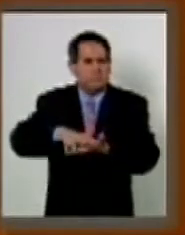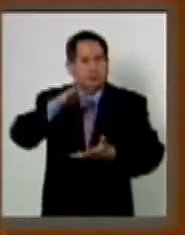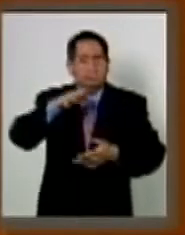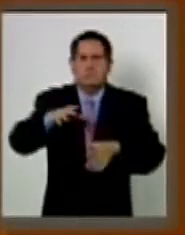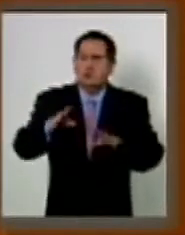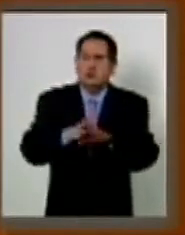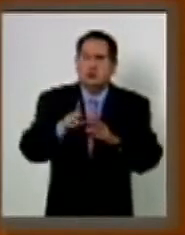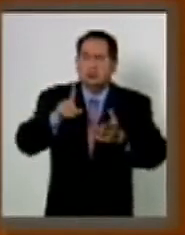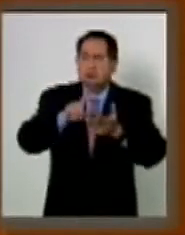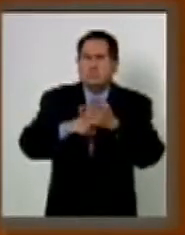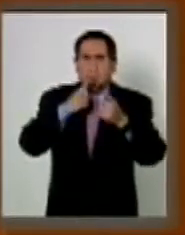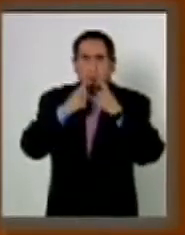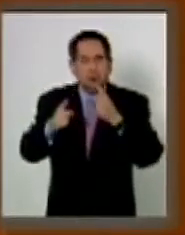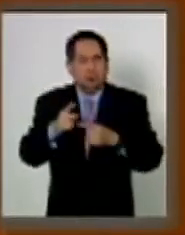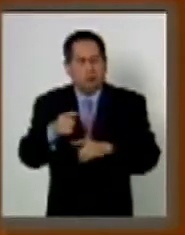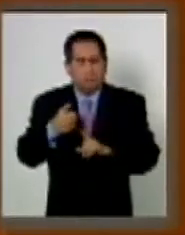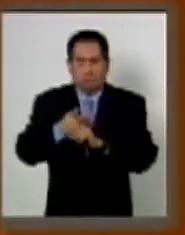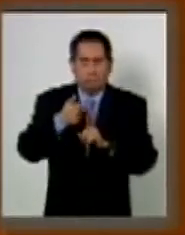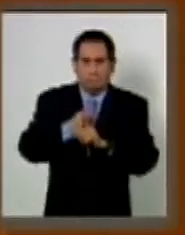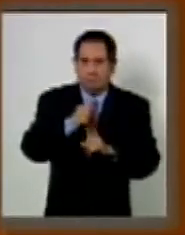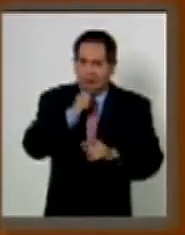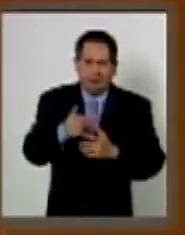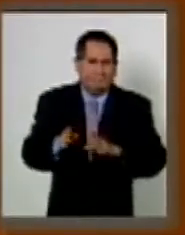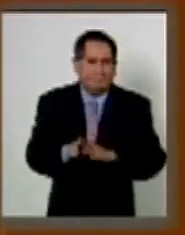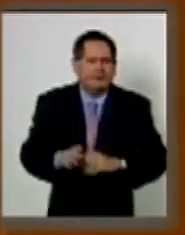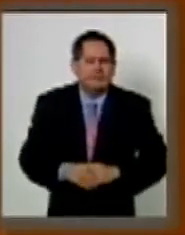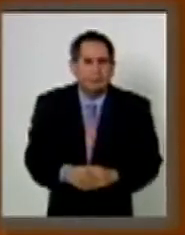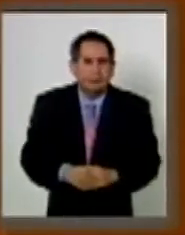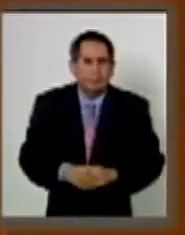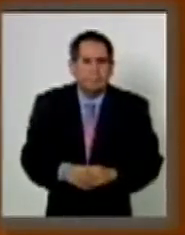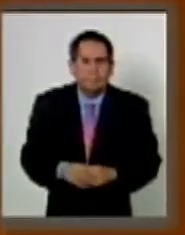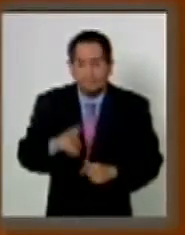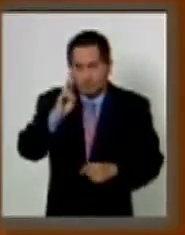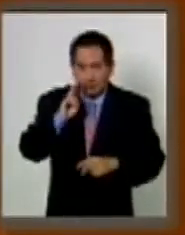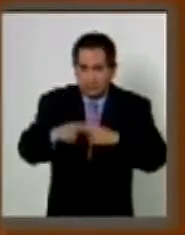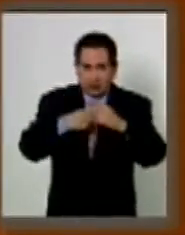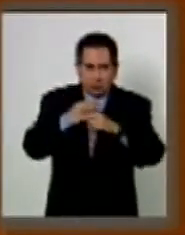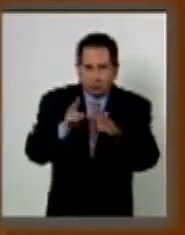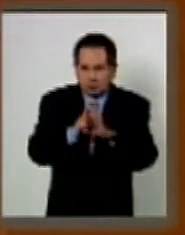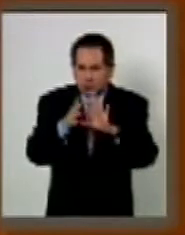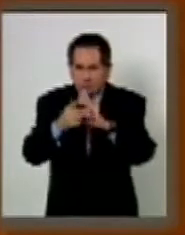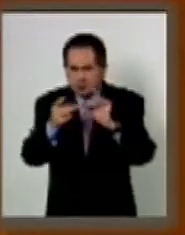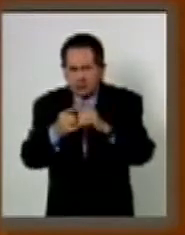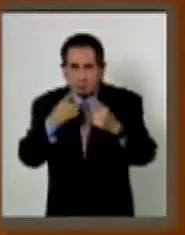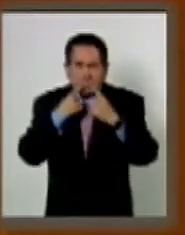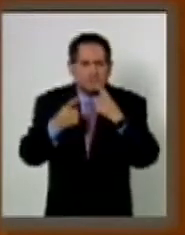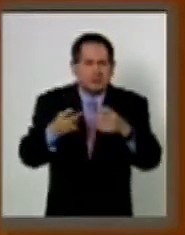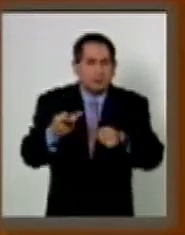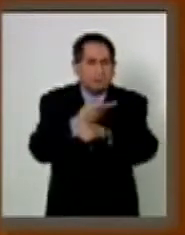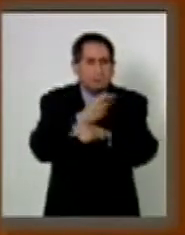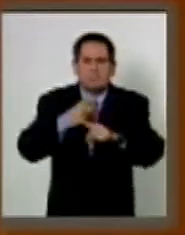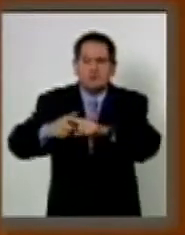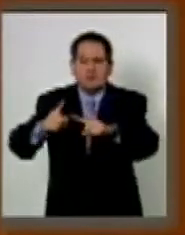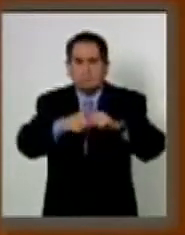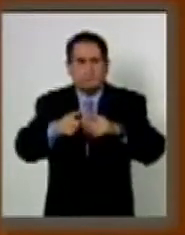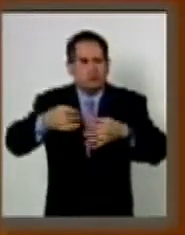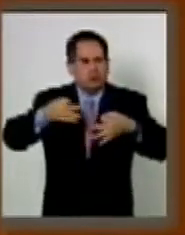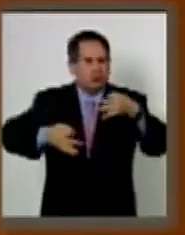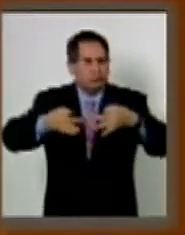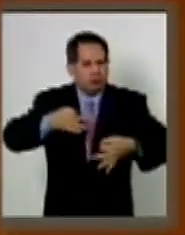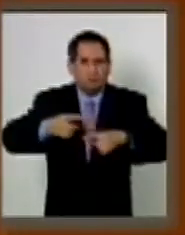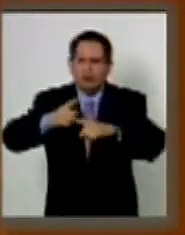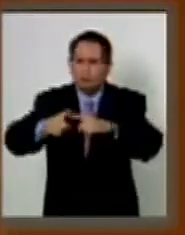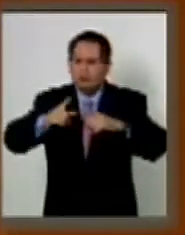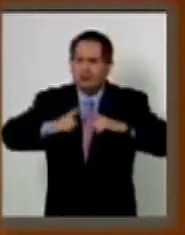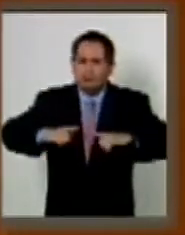formadas, no son autónomas de ninguna manera? Si nos damos la vuelta a ver qué están haciendo los poderes judiciales de los